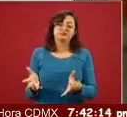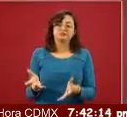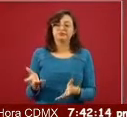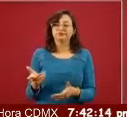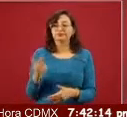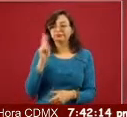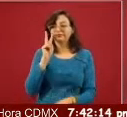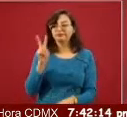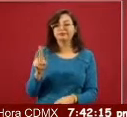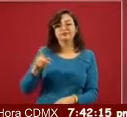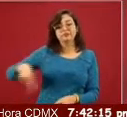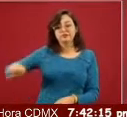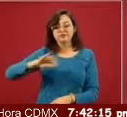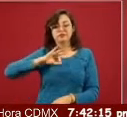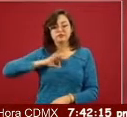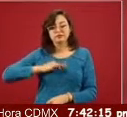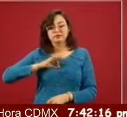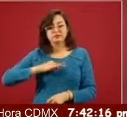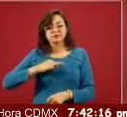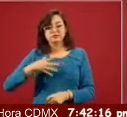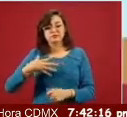explica esta